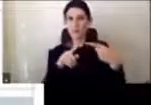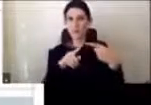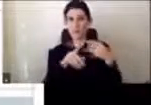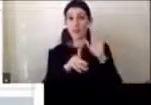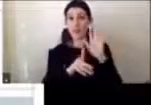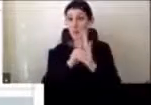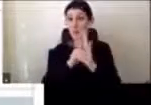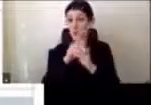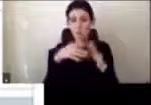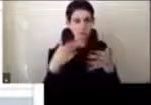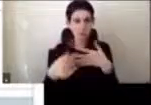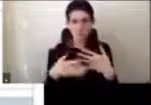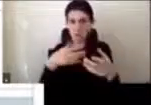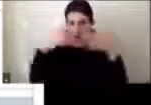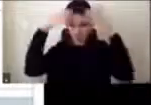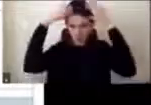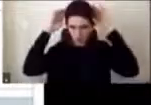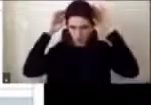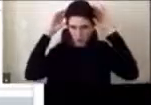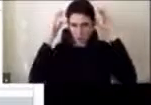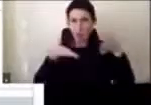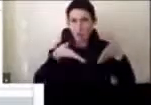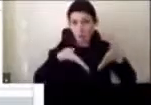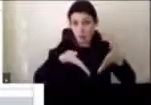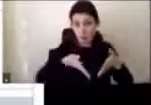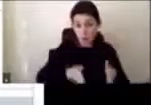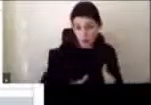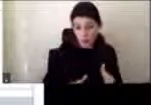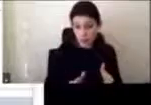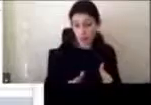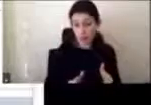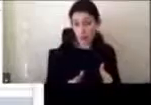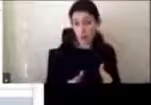cerebro, desde que se nace o desde la edad